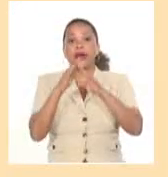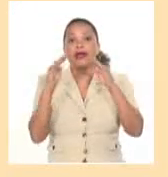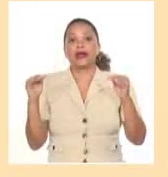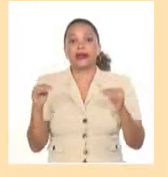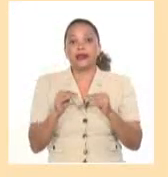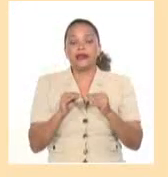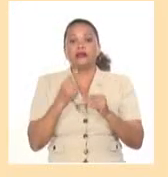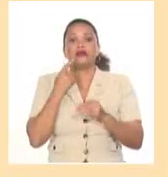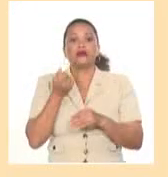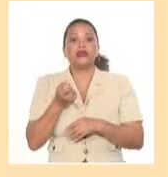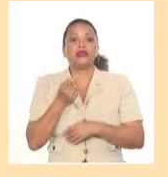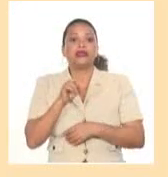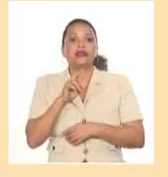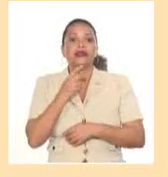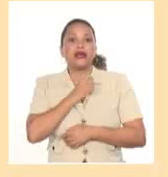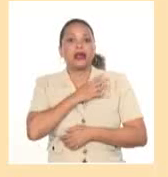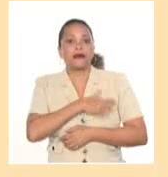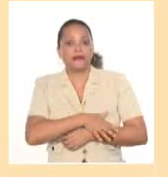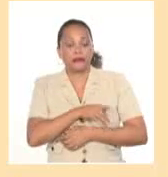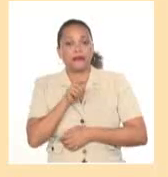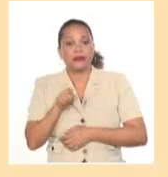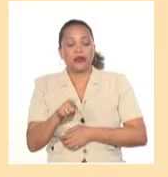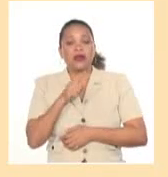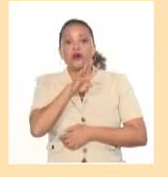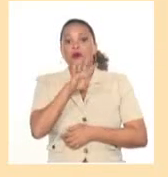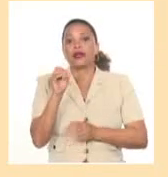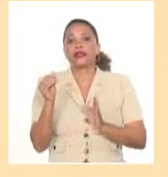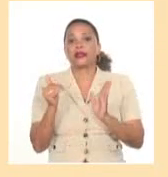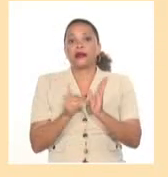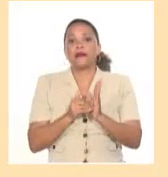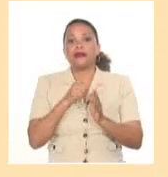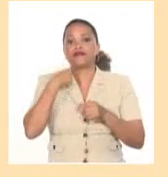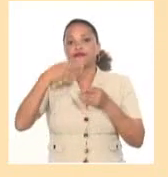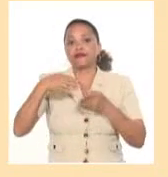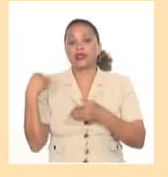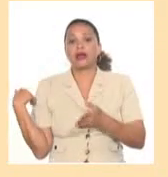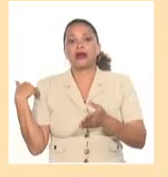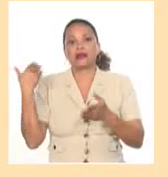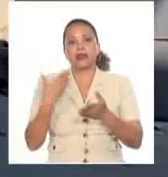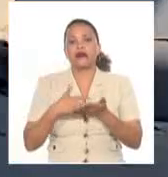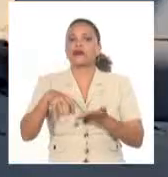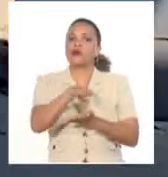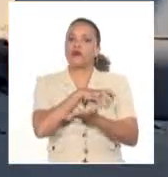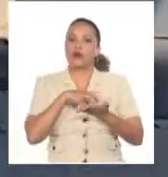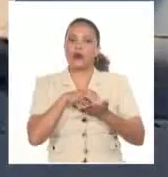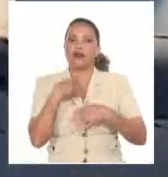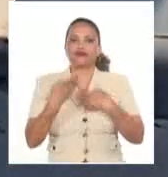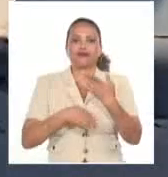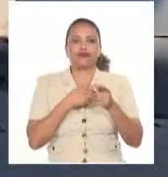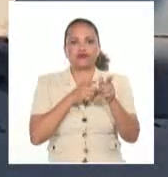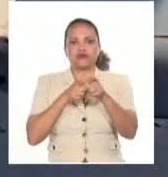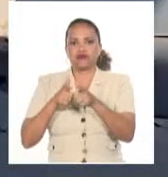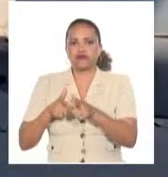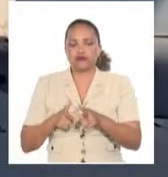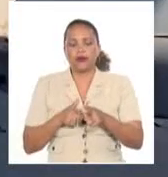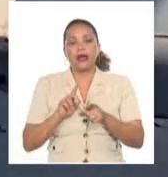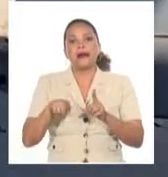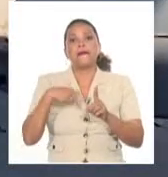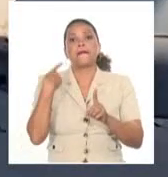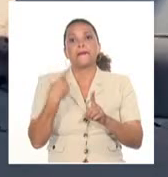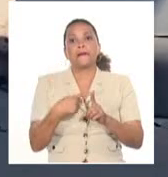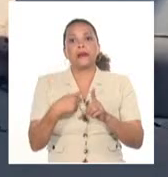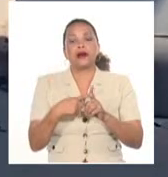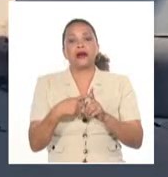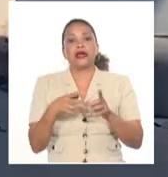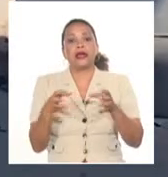ya suma más de 40.000 fallecidos en esa zona de conflicto. Al exterminio también se agrega la de civiles,